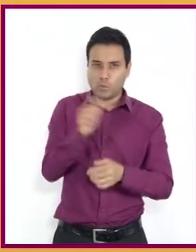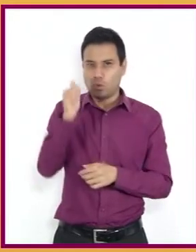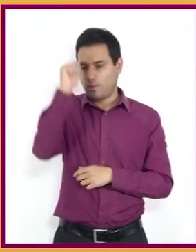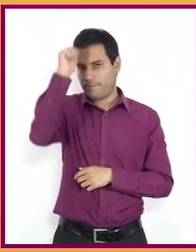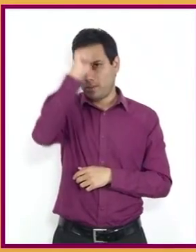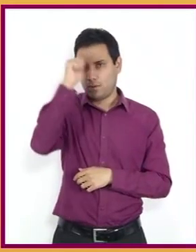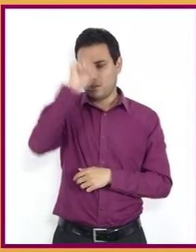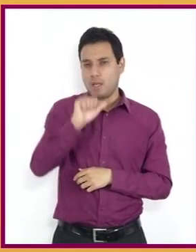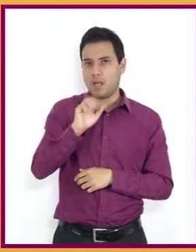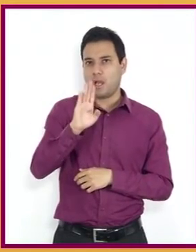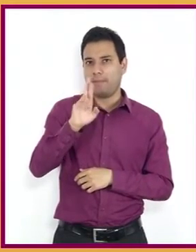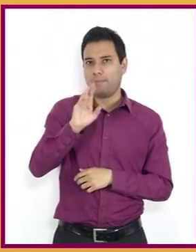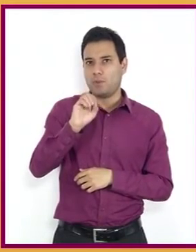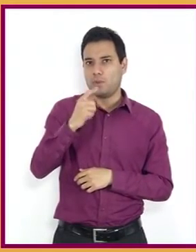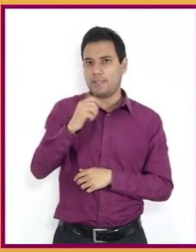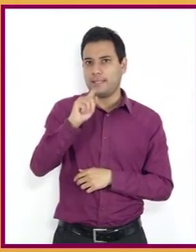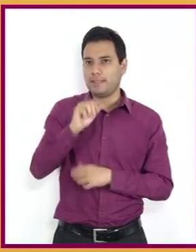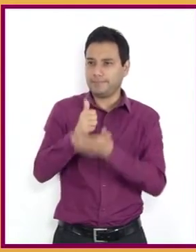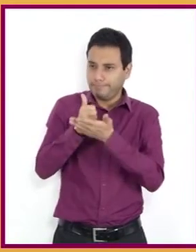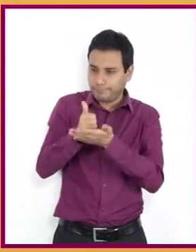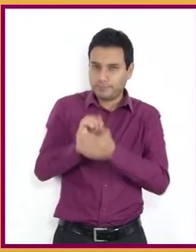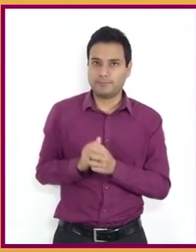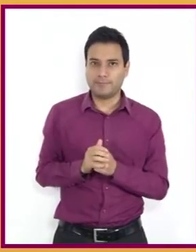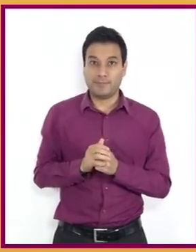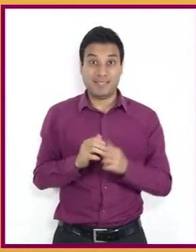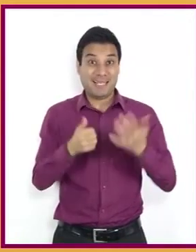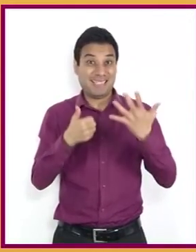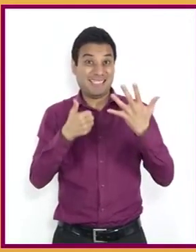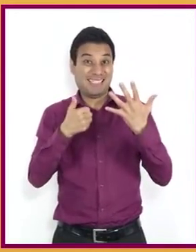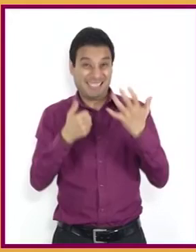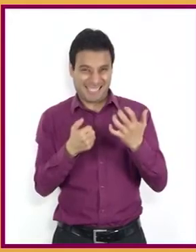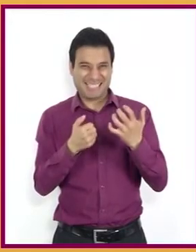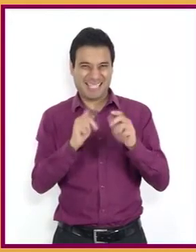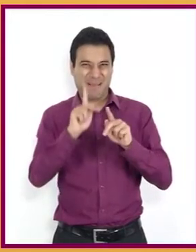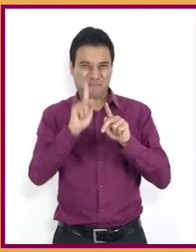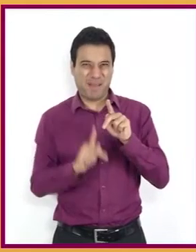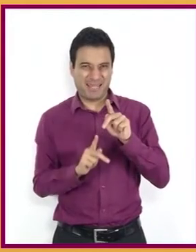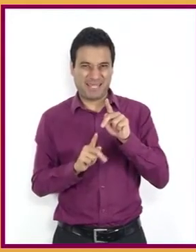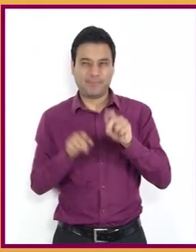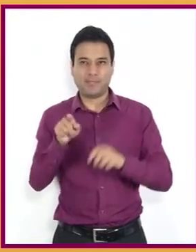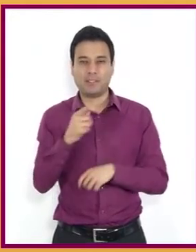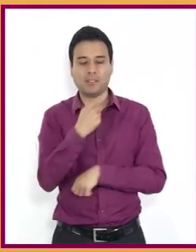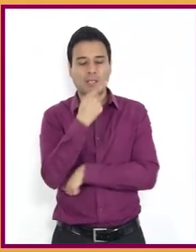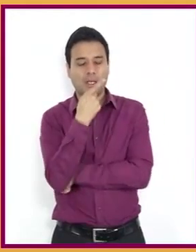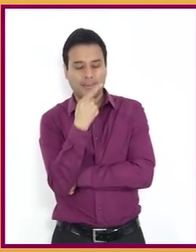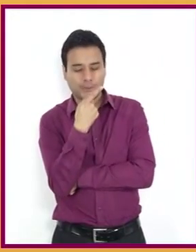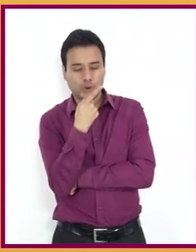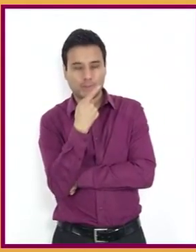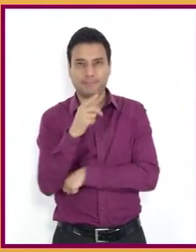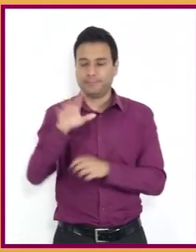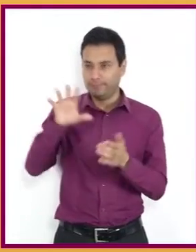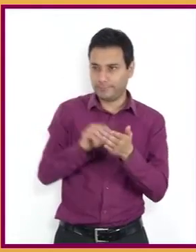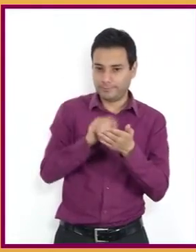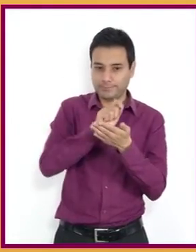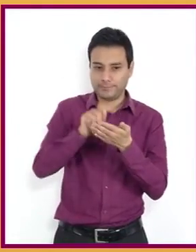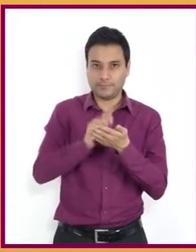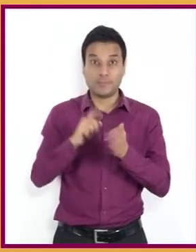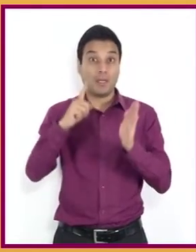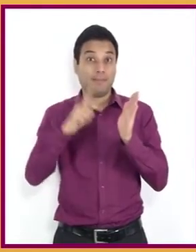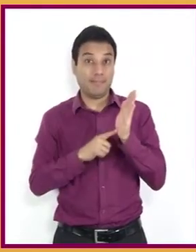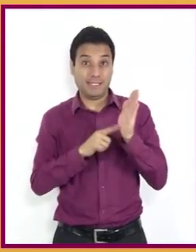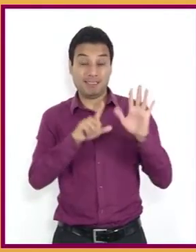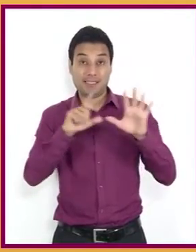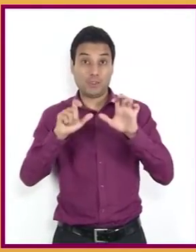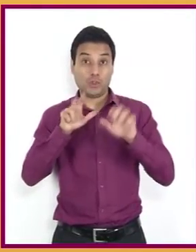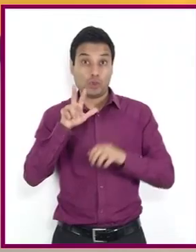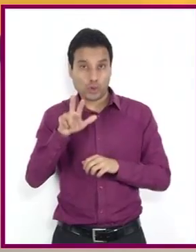Abroghetti, que tomará nota de la sexta y última parte de los discursos. Esta parte no aparecerá hasta